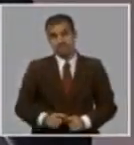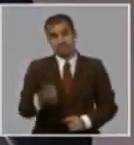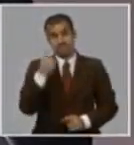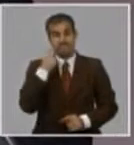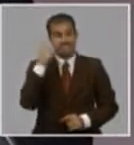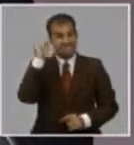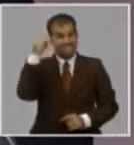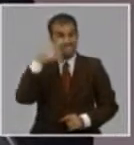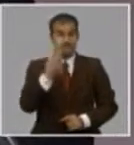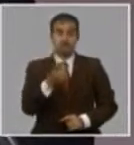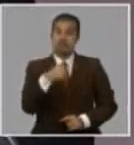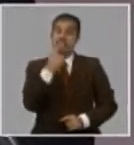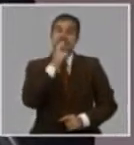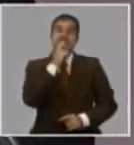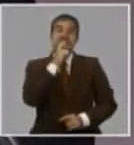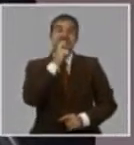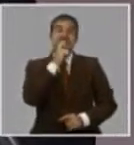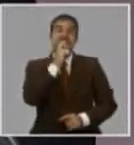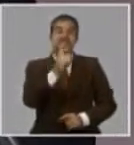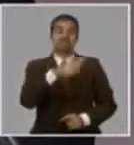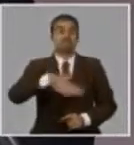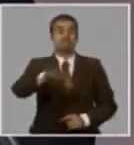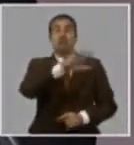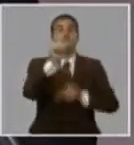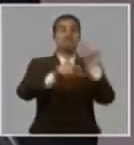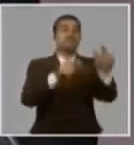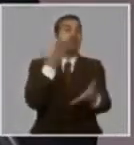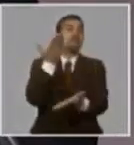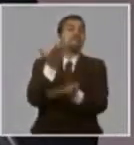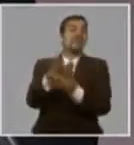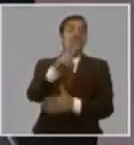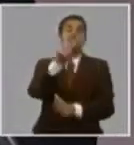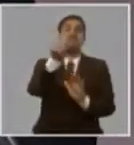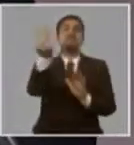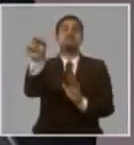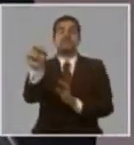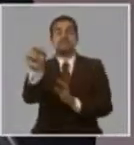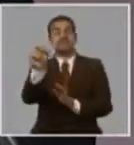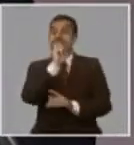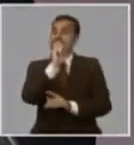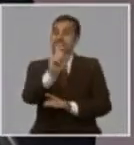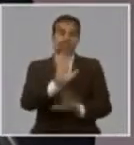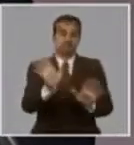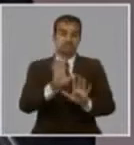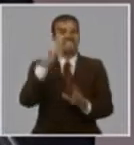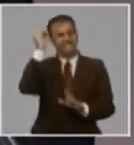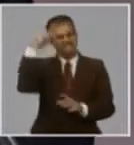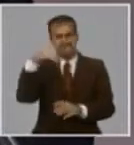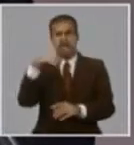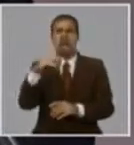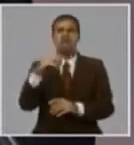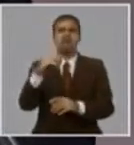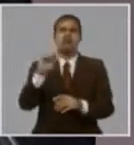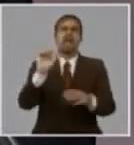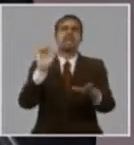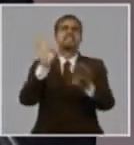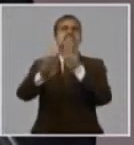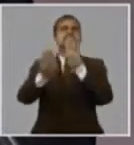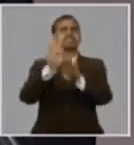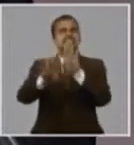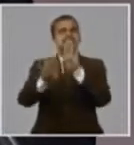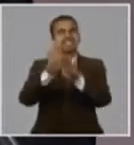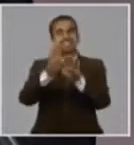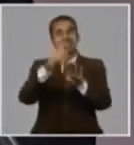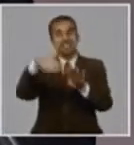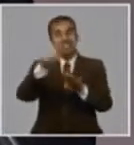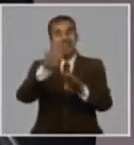se puedan atender todas las actividades de 220. Es cierto que en las tiendas recabadas de divisas se están vendiendo equipos a 220. Es